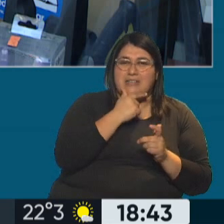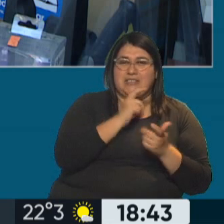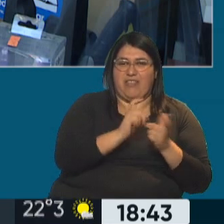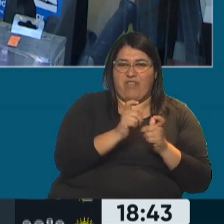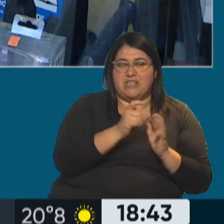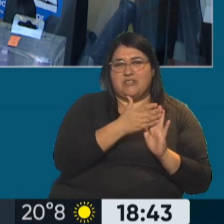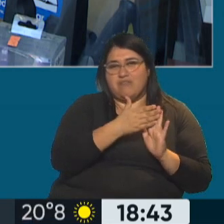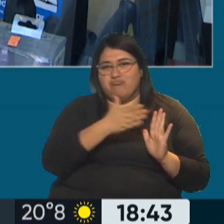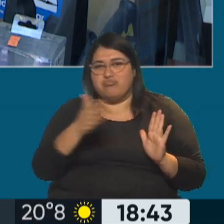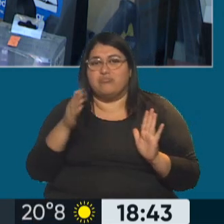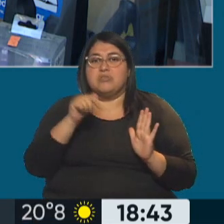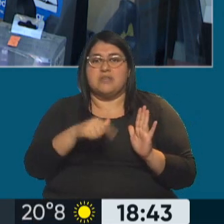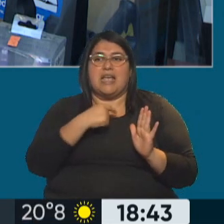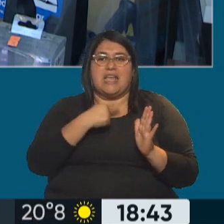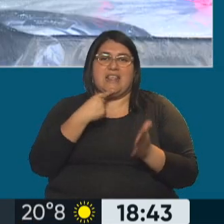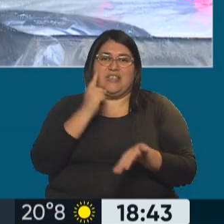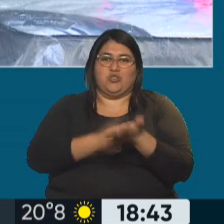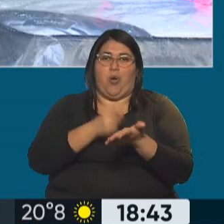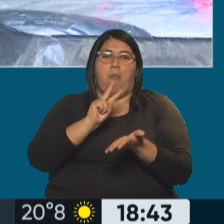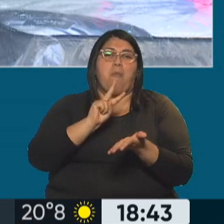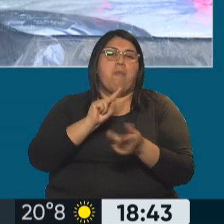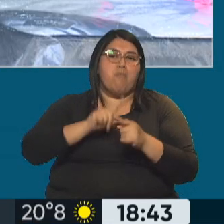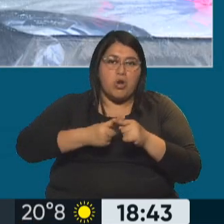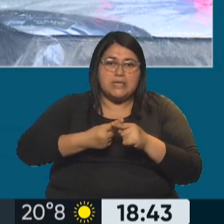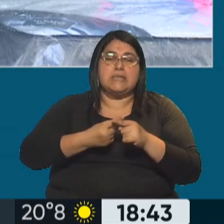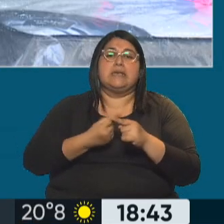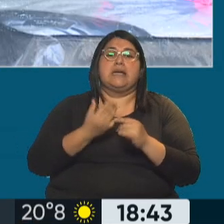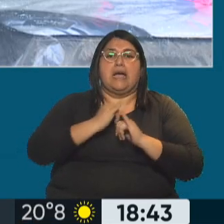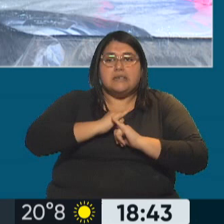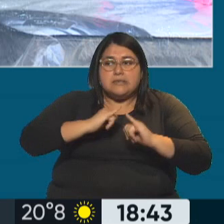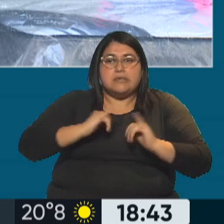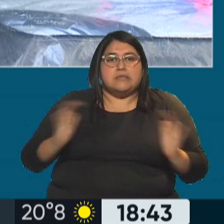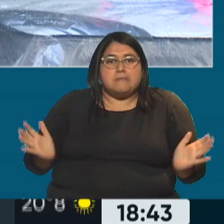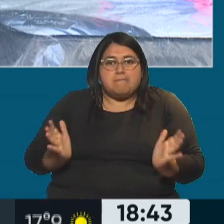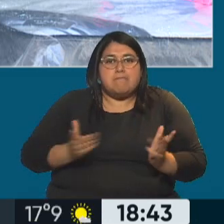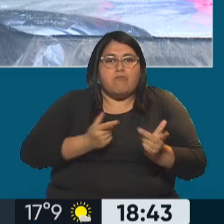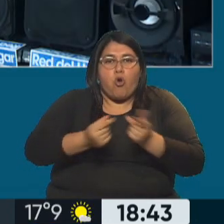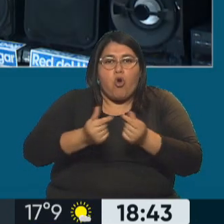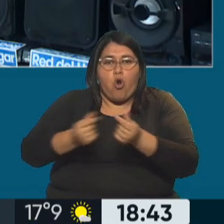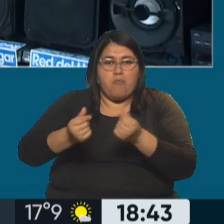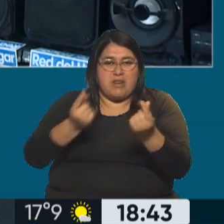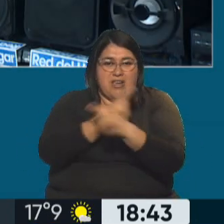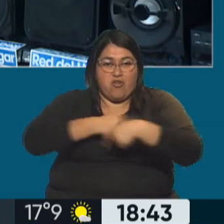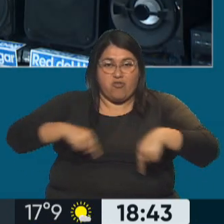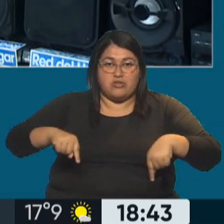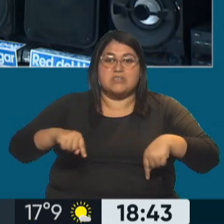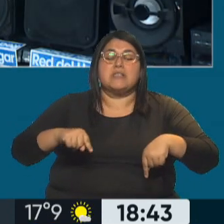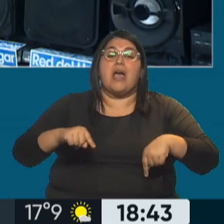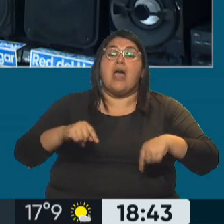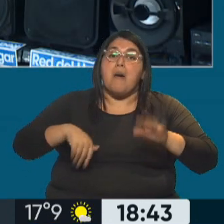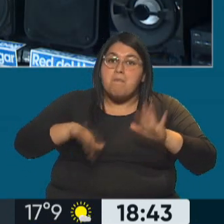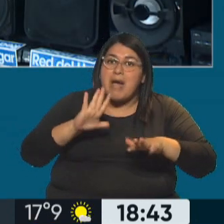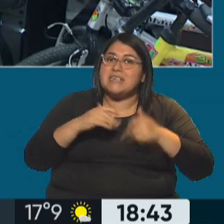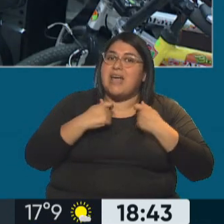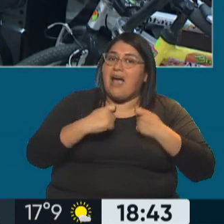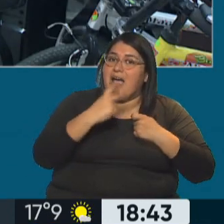generar alguna política que incentive la compra o que ayude en realidad a la compra de electrodomésticos de bajo consumo,